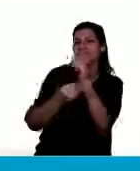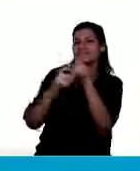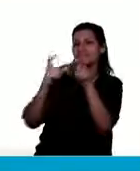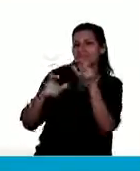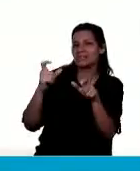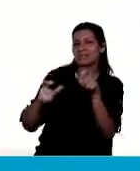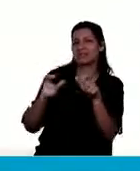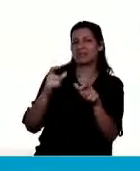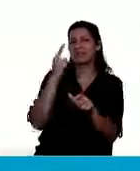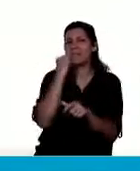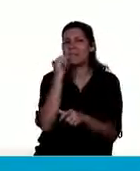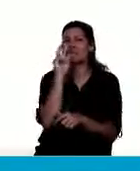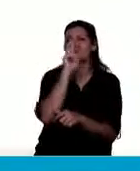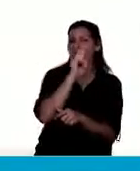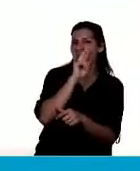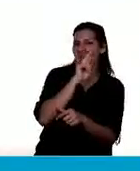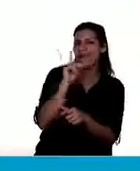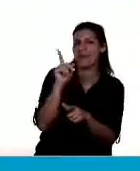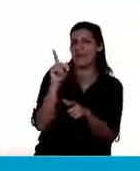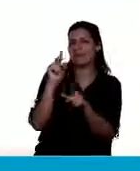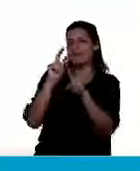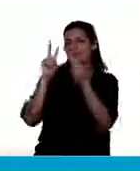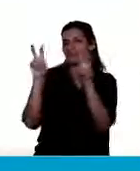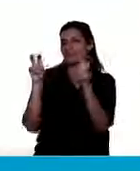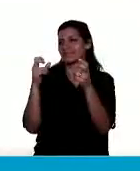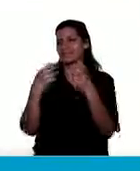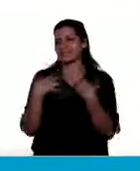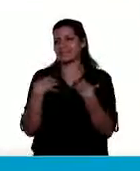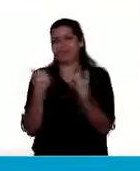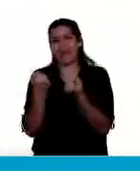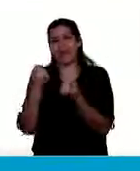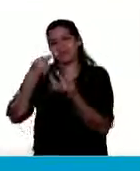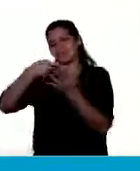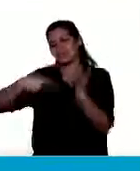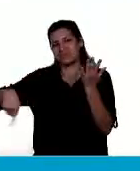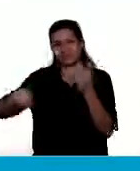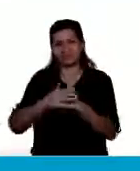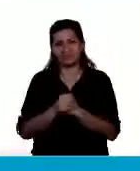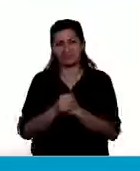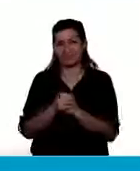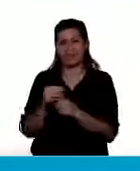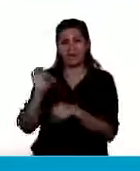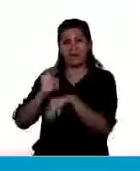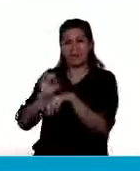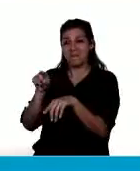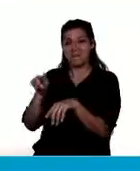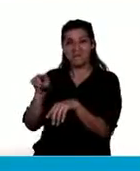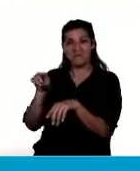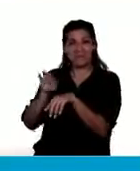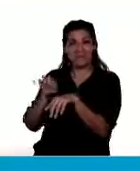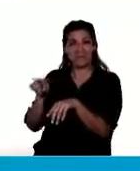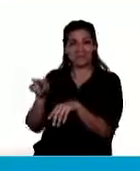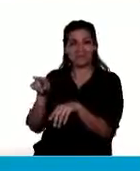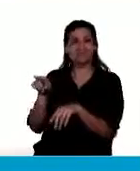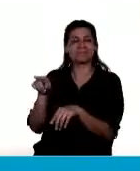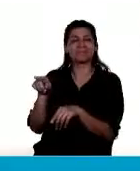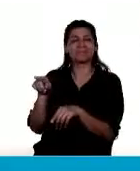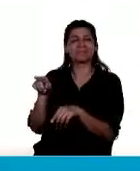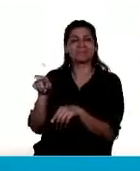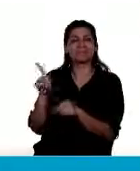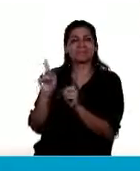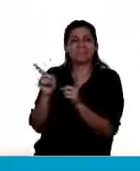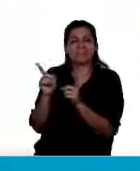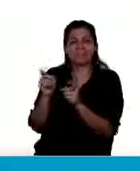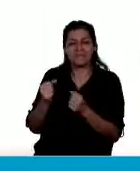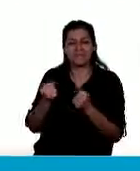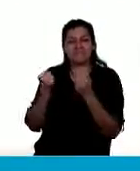trabajadoras de la salud. Como Carrillo impulsó algo que en este momento se vuelve a impulsar, por